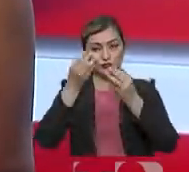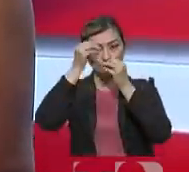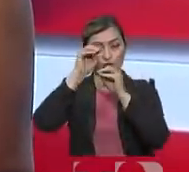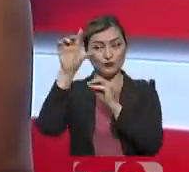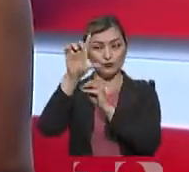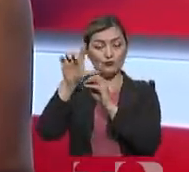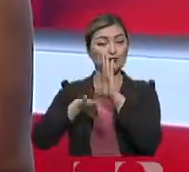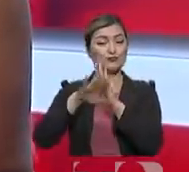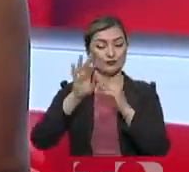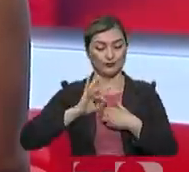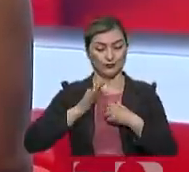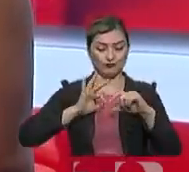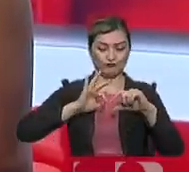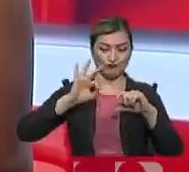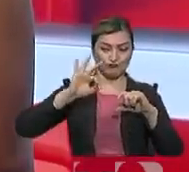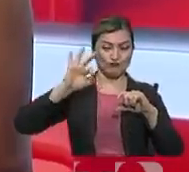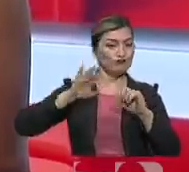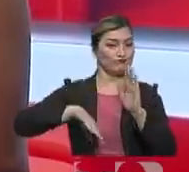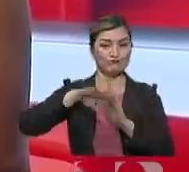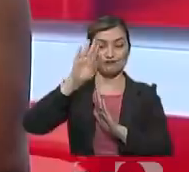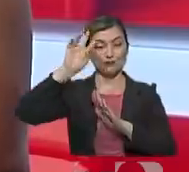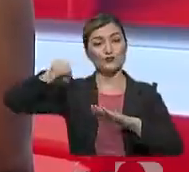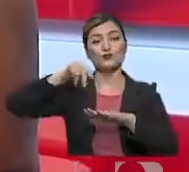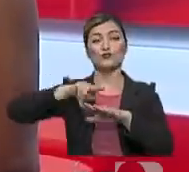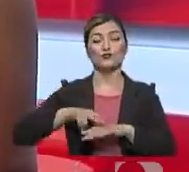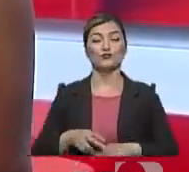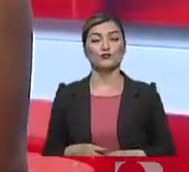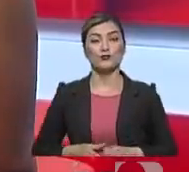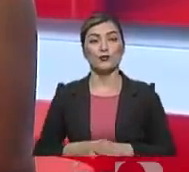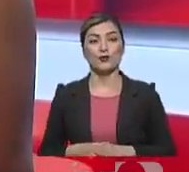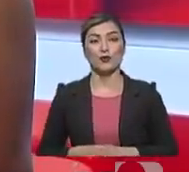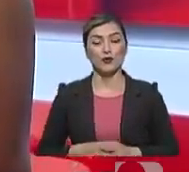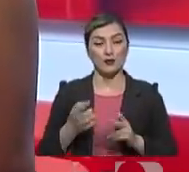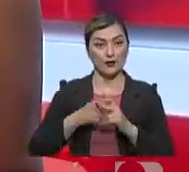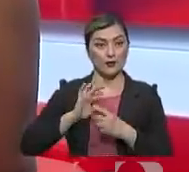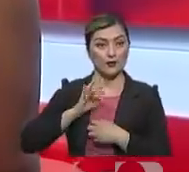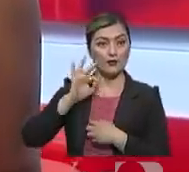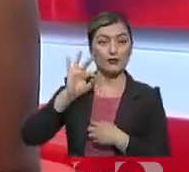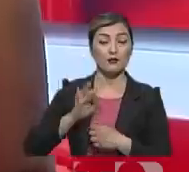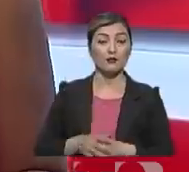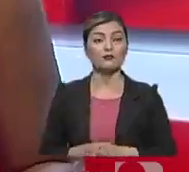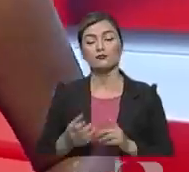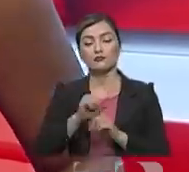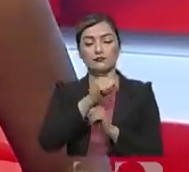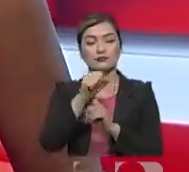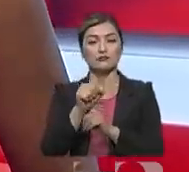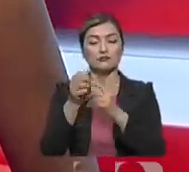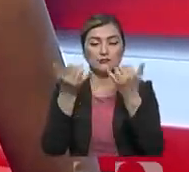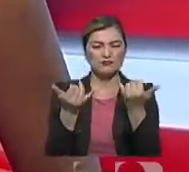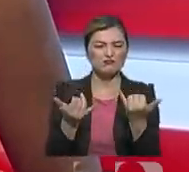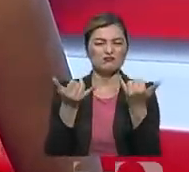el mayor aumento de casos de contagios de COVID-19 a escala nacional desde el inicio de la pandemia. Frente a la situación